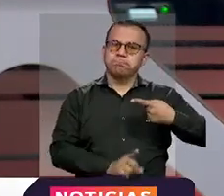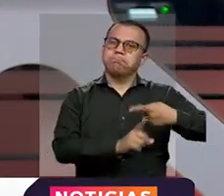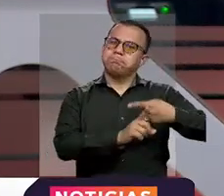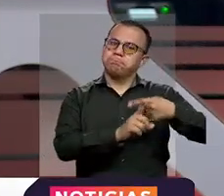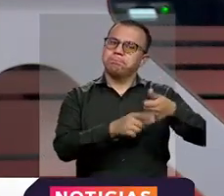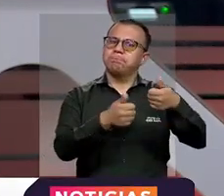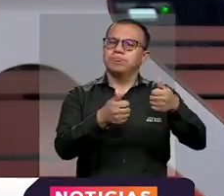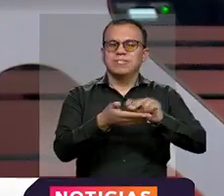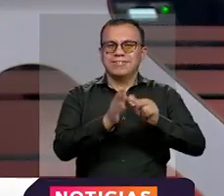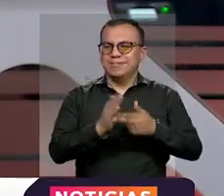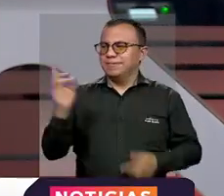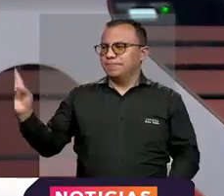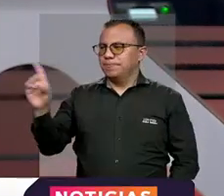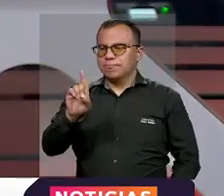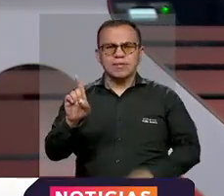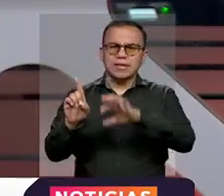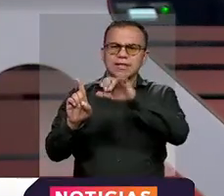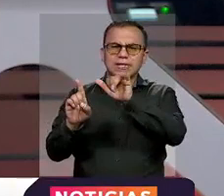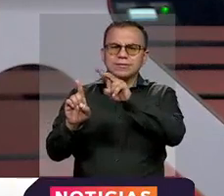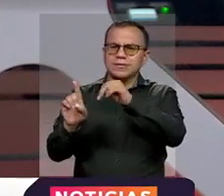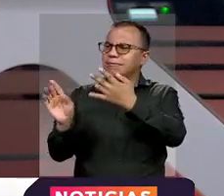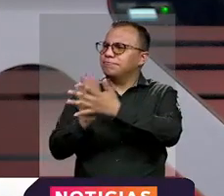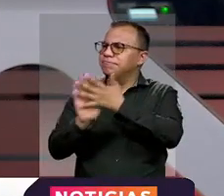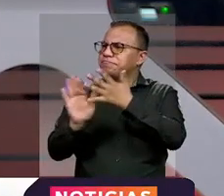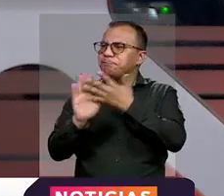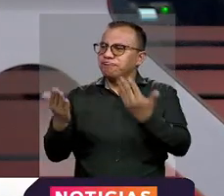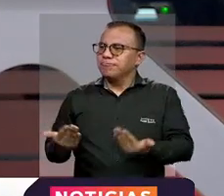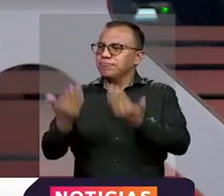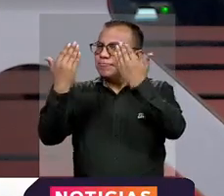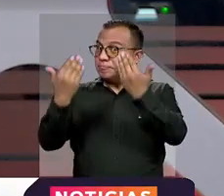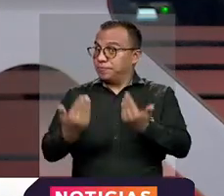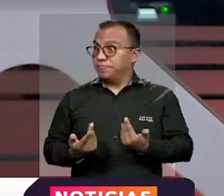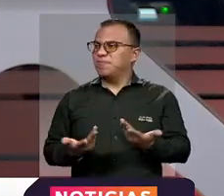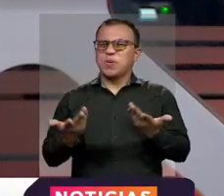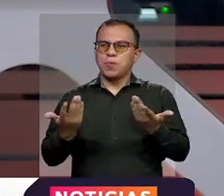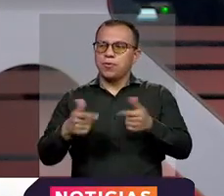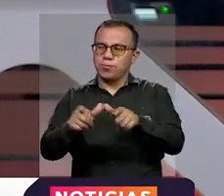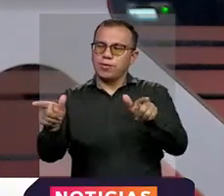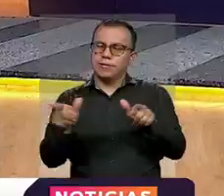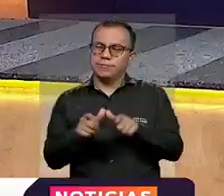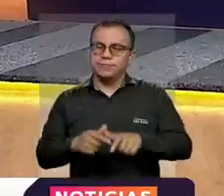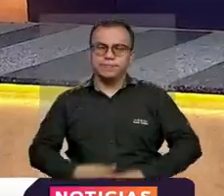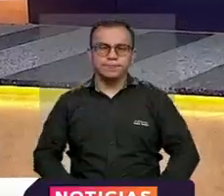la medida. Cristian León, volvemos con usted. ¿Qué sector se vio favorecido por esta medida? Adelante.